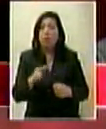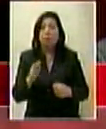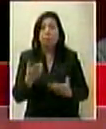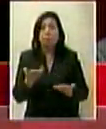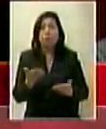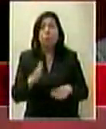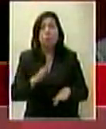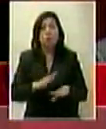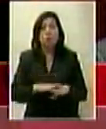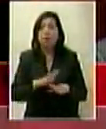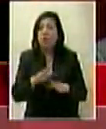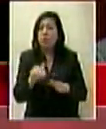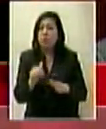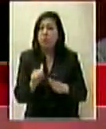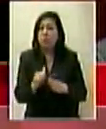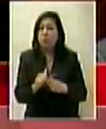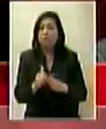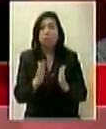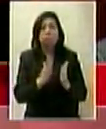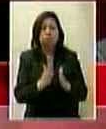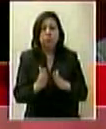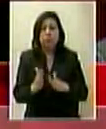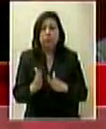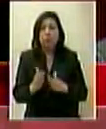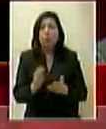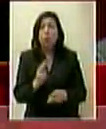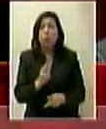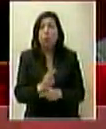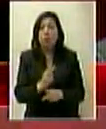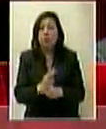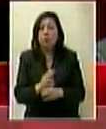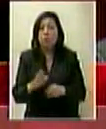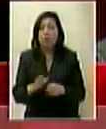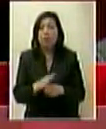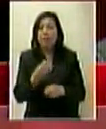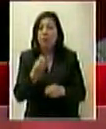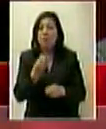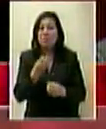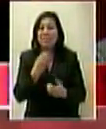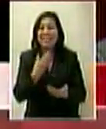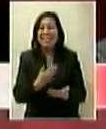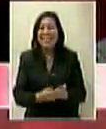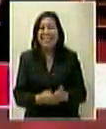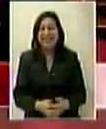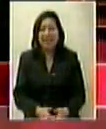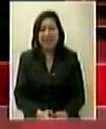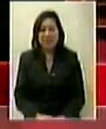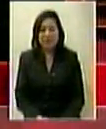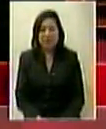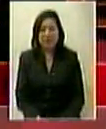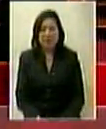recursos y sobre todo la Estrategia Nacional de la Seguridad y Soberanía Alimentaria. Muchas gracias.